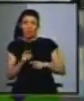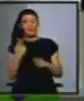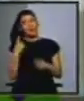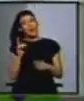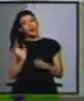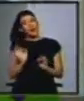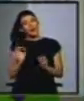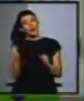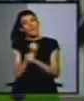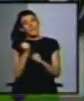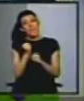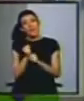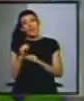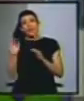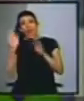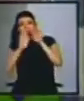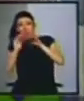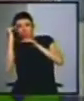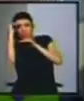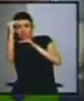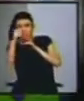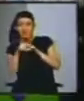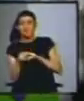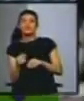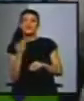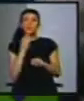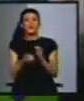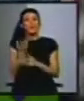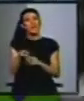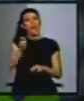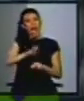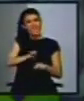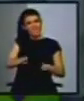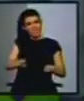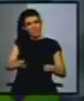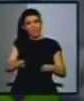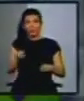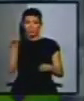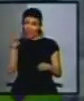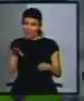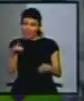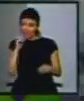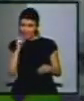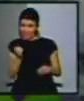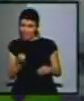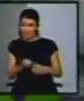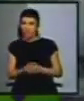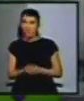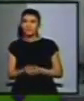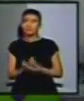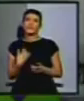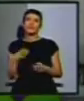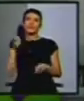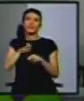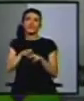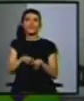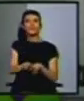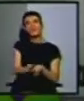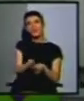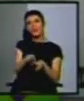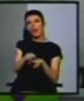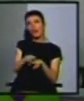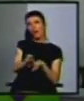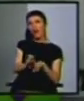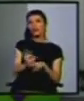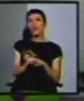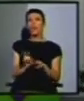y eso lo agradecen. Otra novedad de los buses serán los asientos, y es que usted sabe a qué nos referimos. Uno se siente y se resbala, se cae,